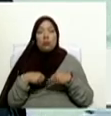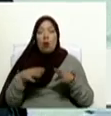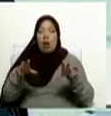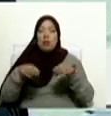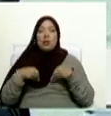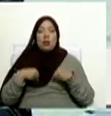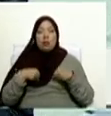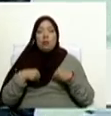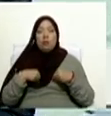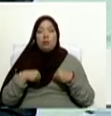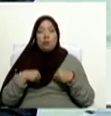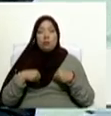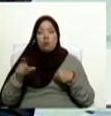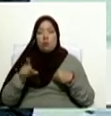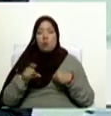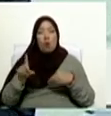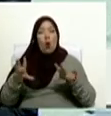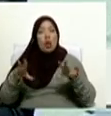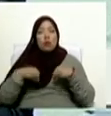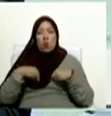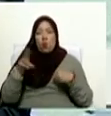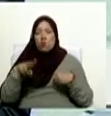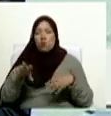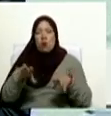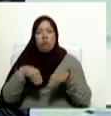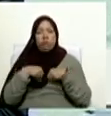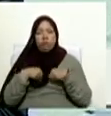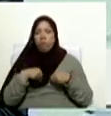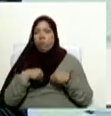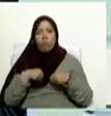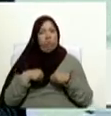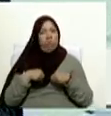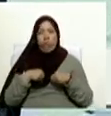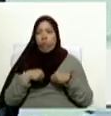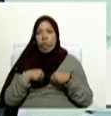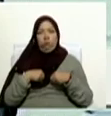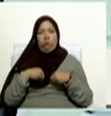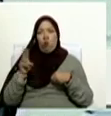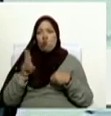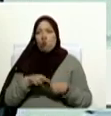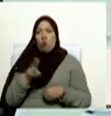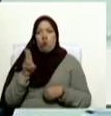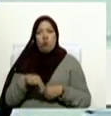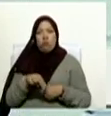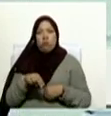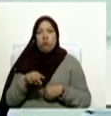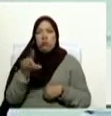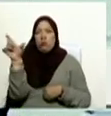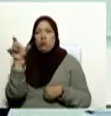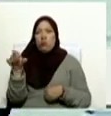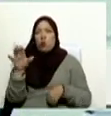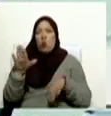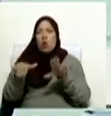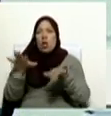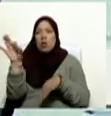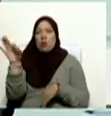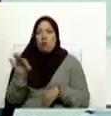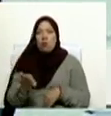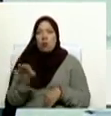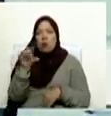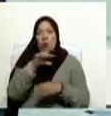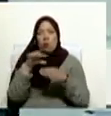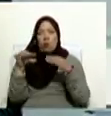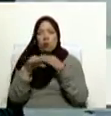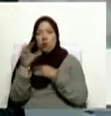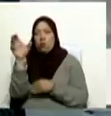ahora y no aceptaremos jamás ser despojados del 15% del territorio de la